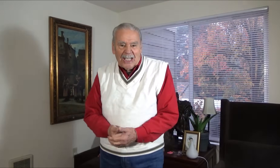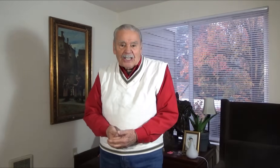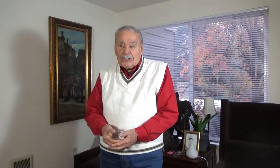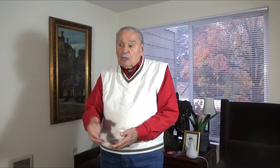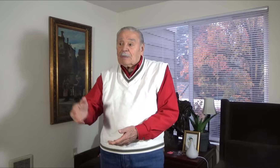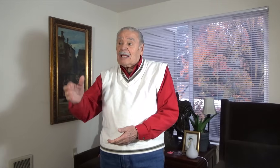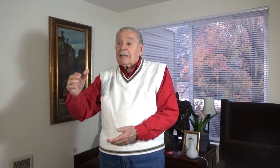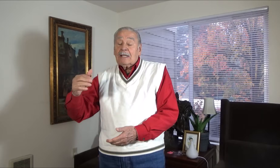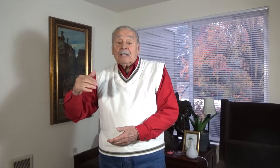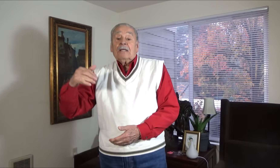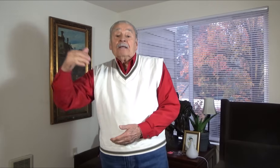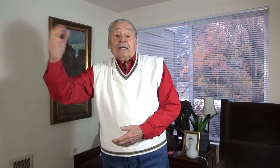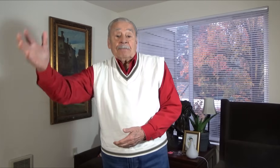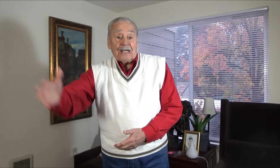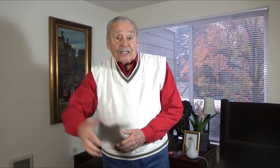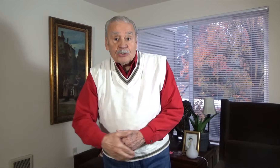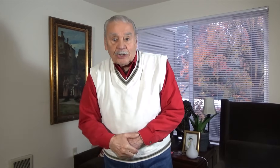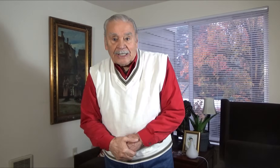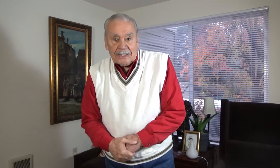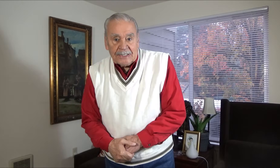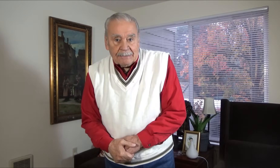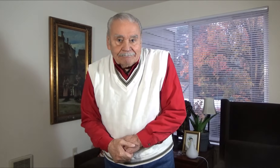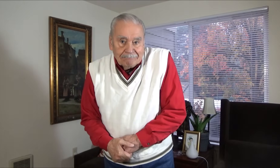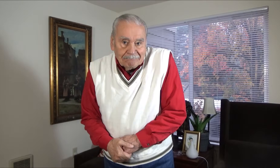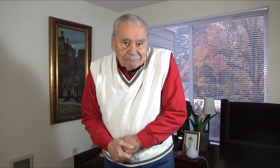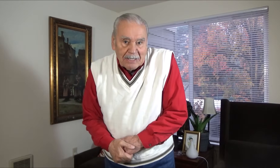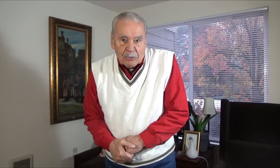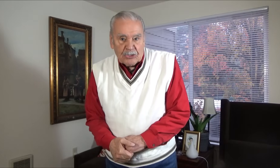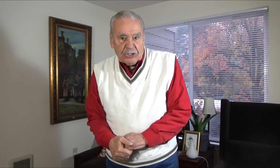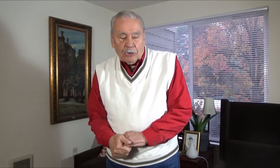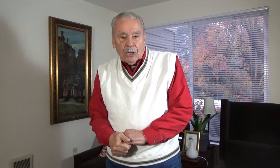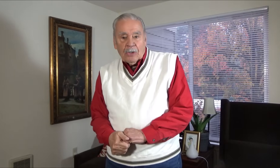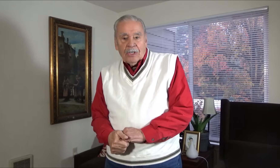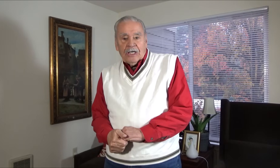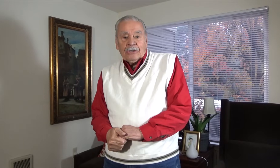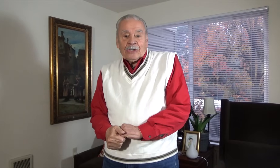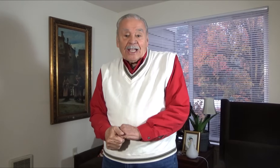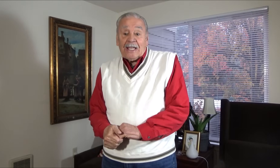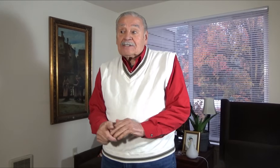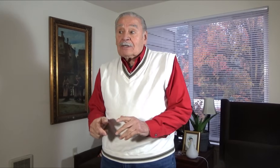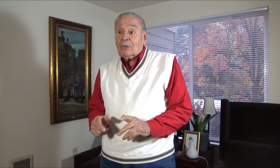aportar ideas, sino para enviarle sugerencias. Hemos sido